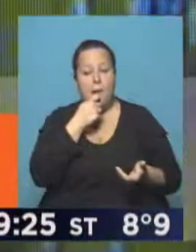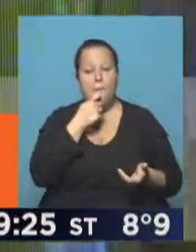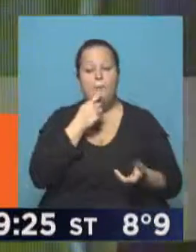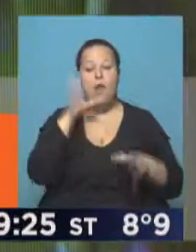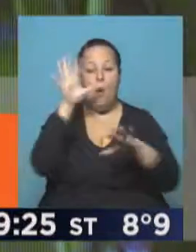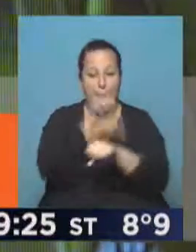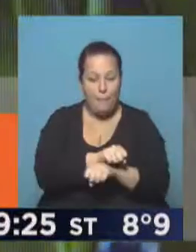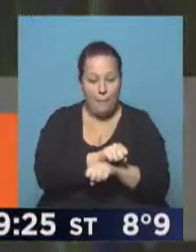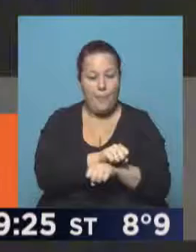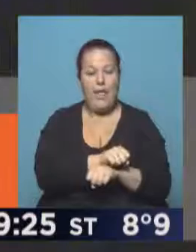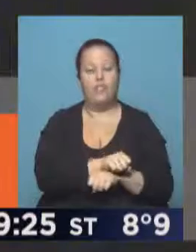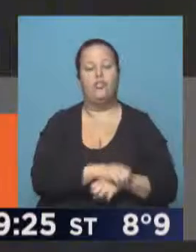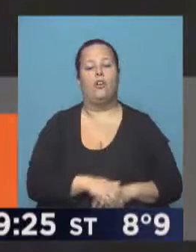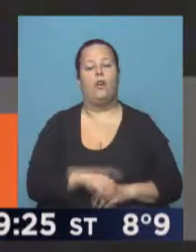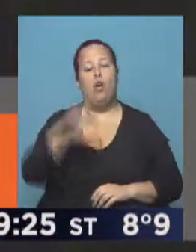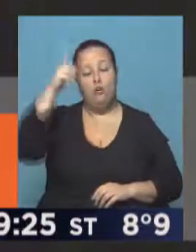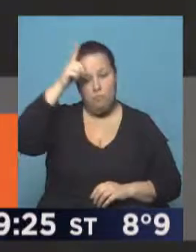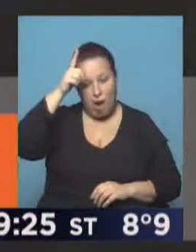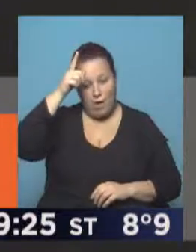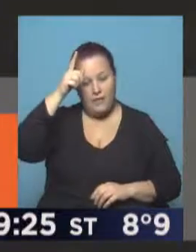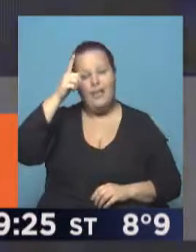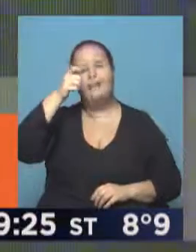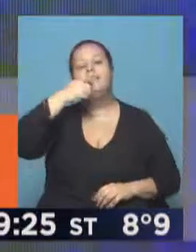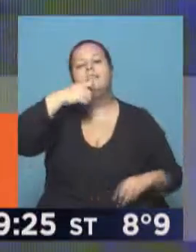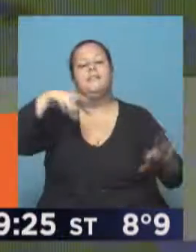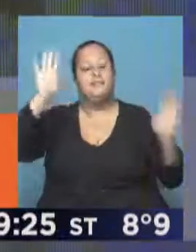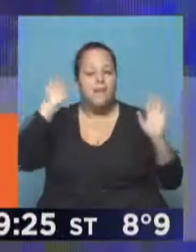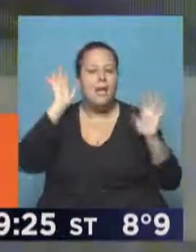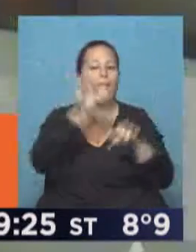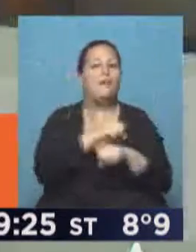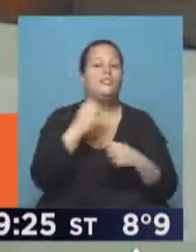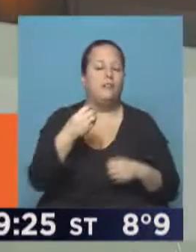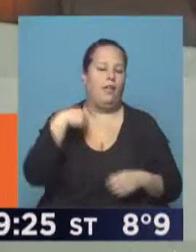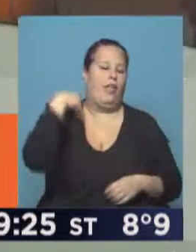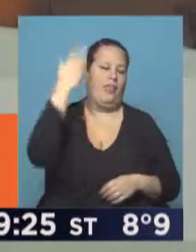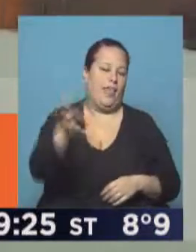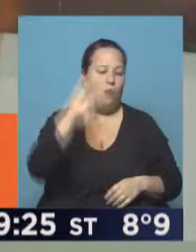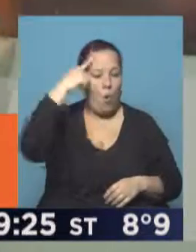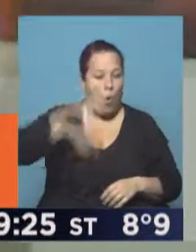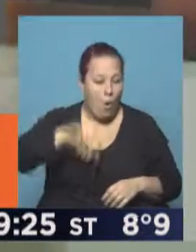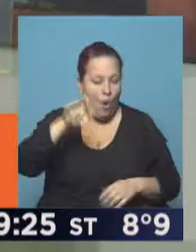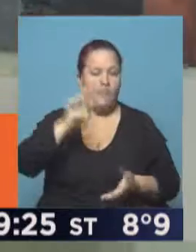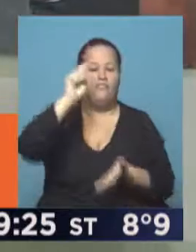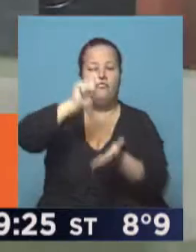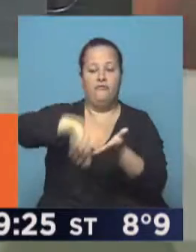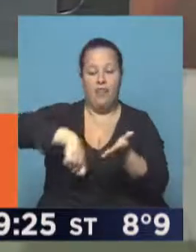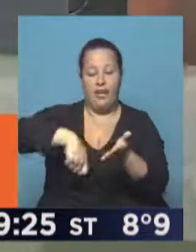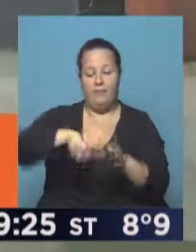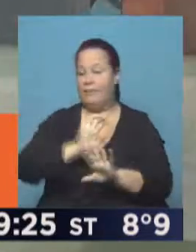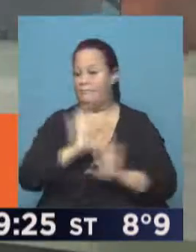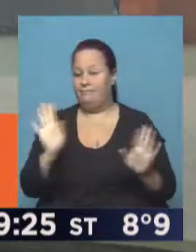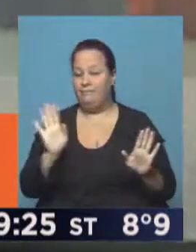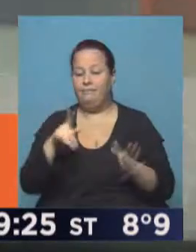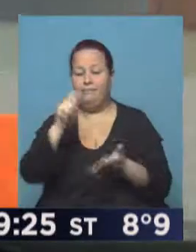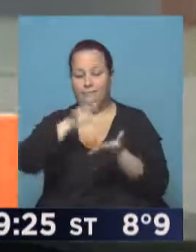una detención, la policía, cuando los pueden detener, al poco tiempo los jueces firman